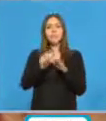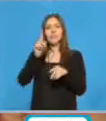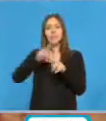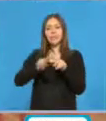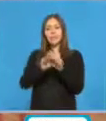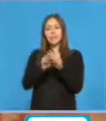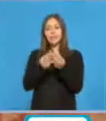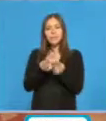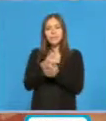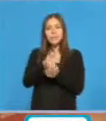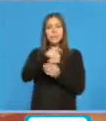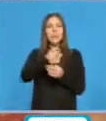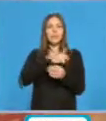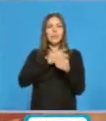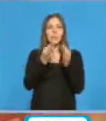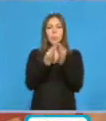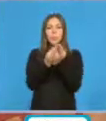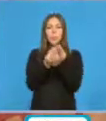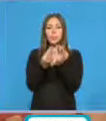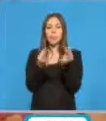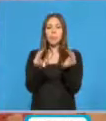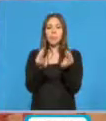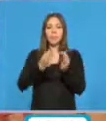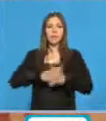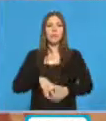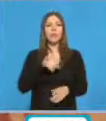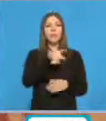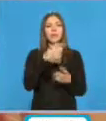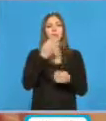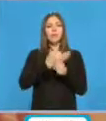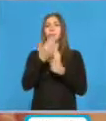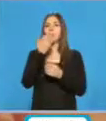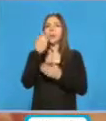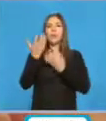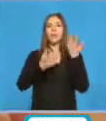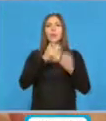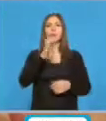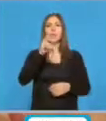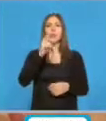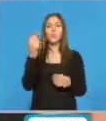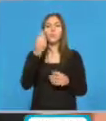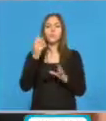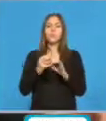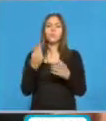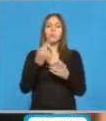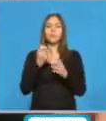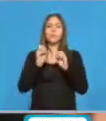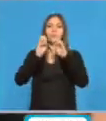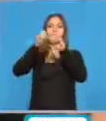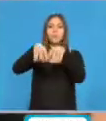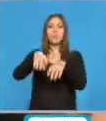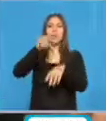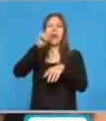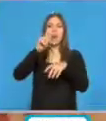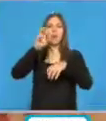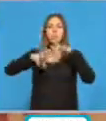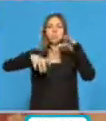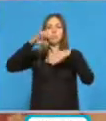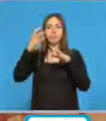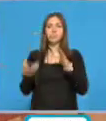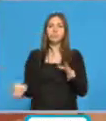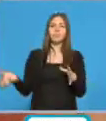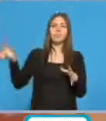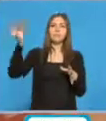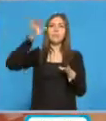verlo. Adelante. Adelante. muy Ese, por ejemplo, bien. está crudo. Lo que vamos a hacer simplemente va a ser blanquearlo. ¿Cómo es eso? Agua Sí. hirviendo, lo